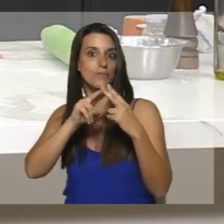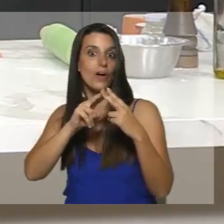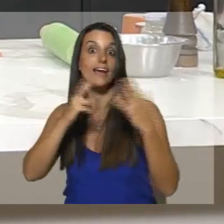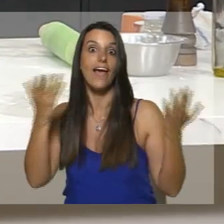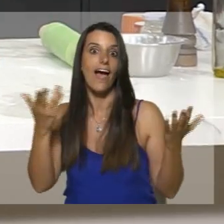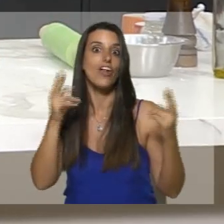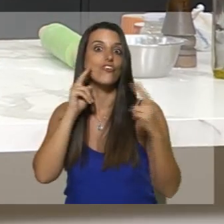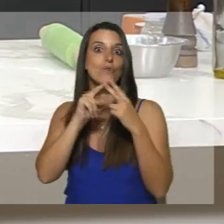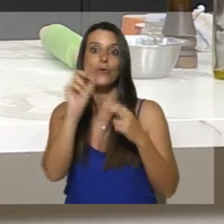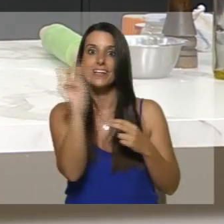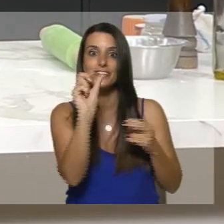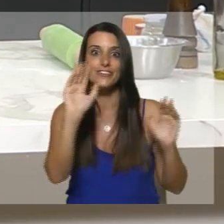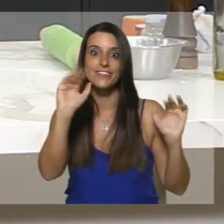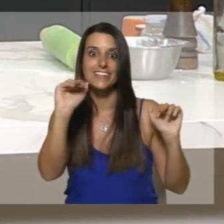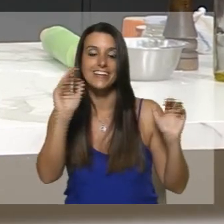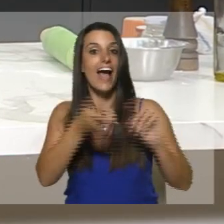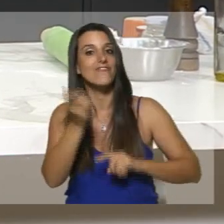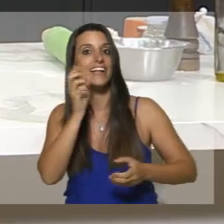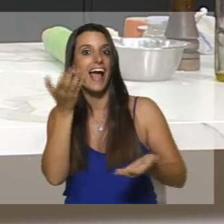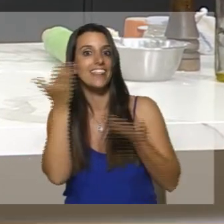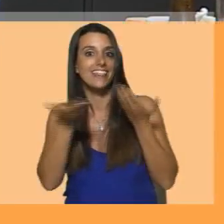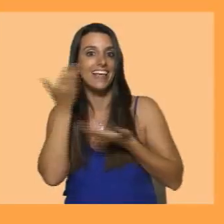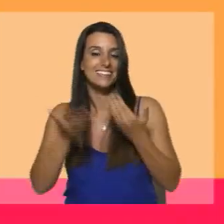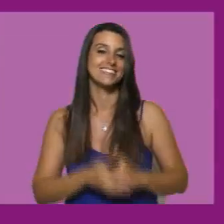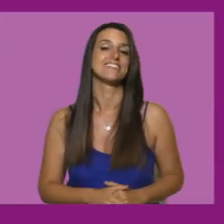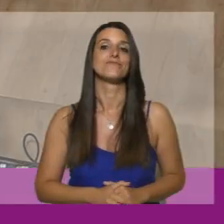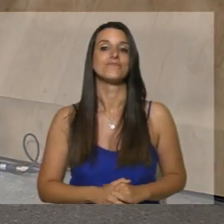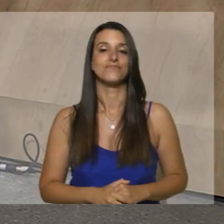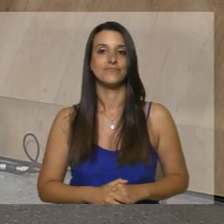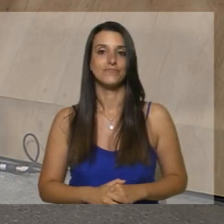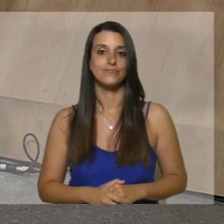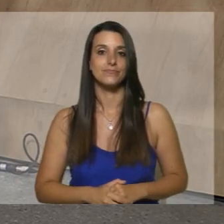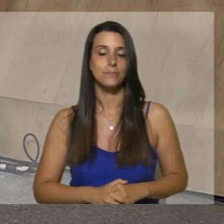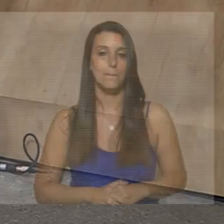ustedes. Nos vemos en un ratito. Hasta luego. Vamos Chao. Con Fati, entonces. Gracias.